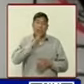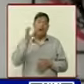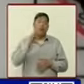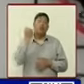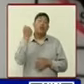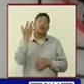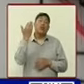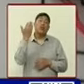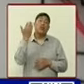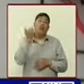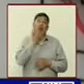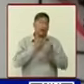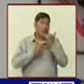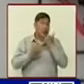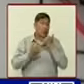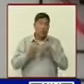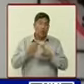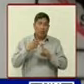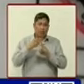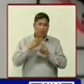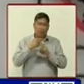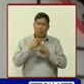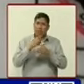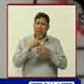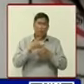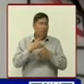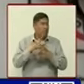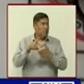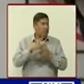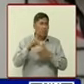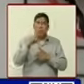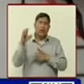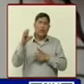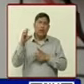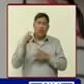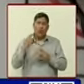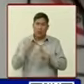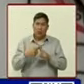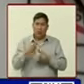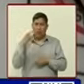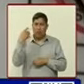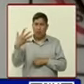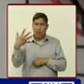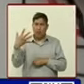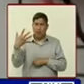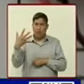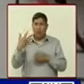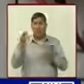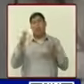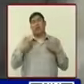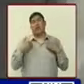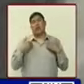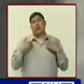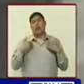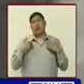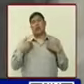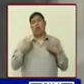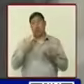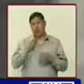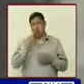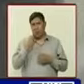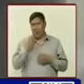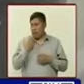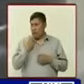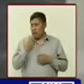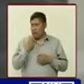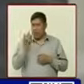500, 515. Este valor hay que dividirlo entre 100 y multiplicarlo por 5 y nos va a dar las toneladas. Nos está diciendo que